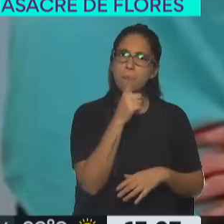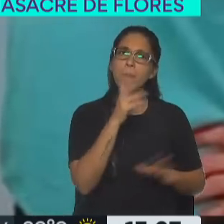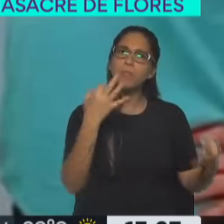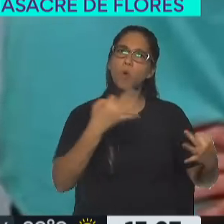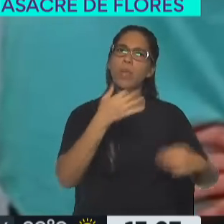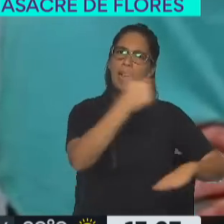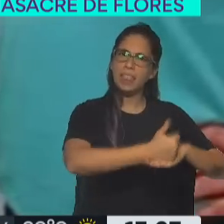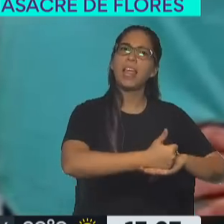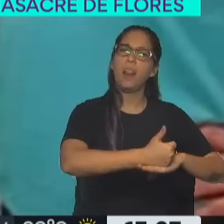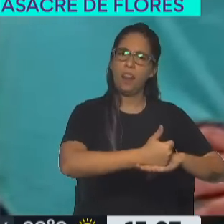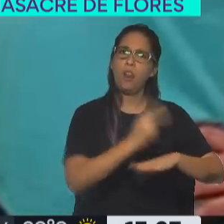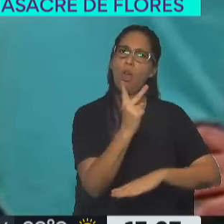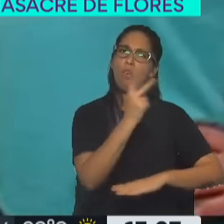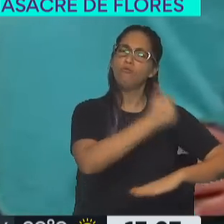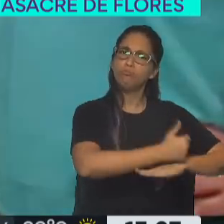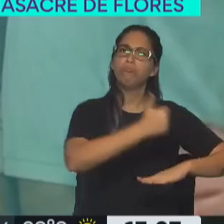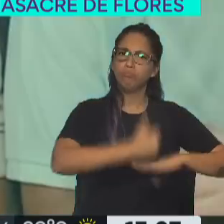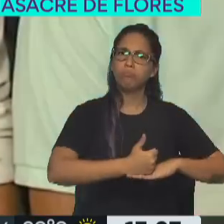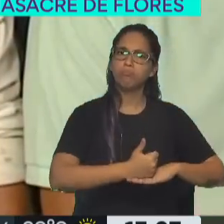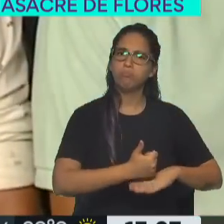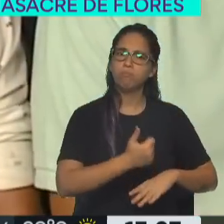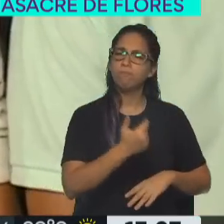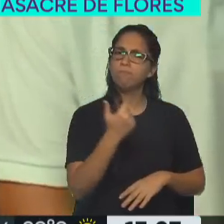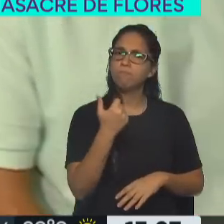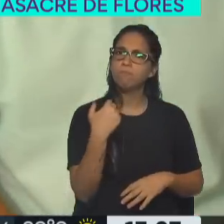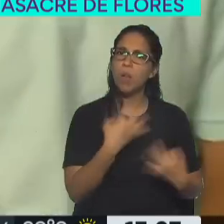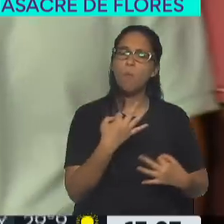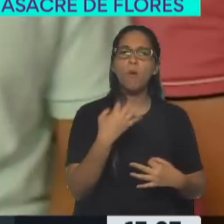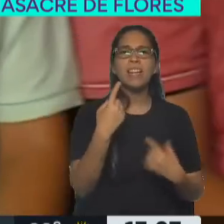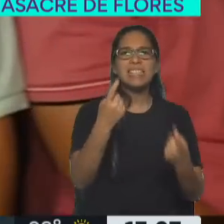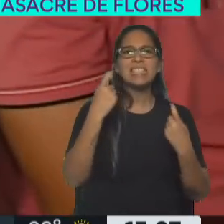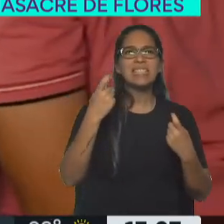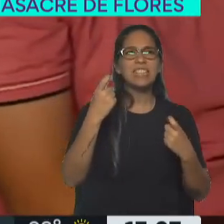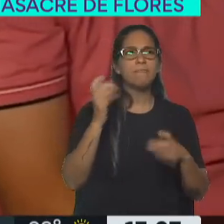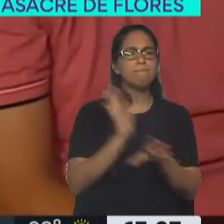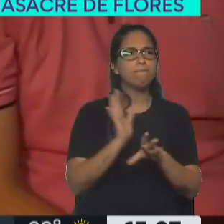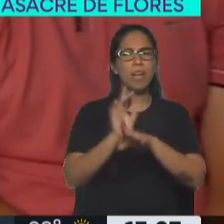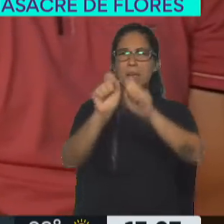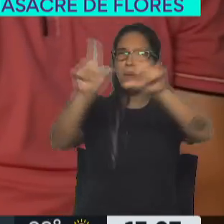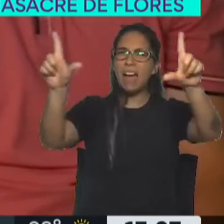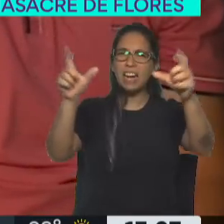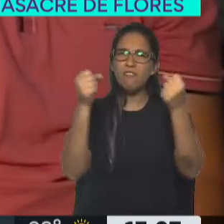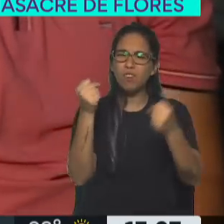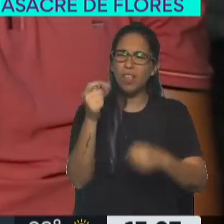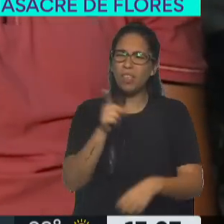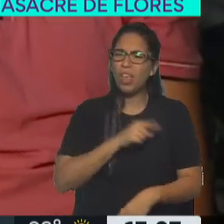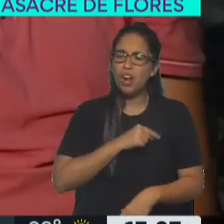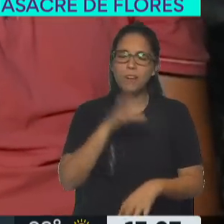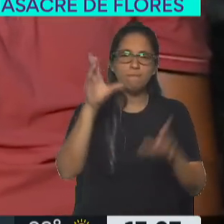estén, porque tienen que, en todo caso, cerrar los ojos cuando hay imágenes tan dolorosas,